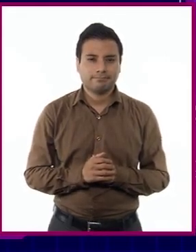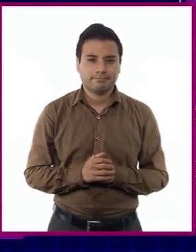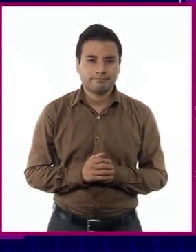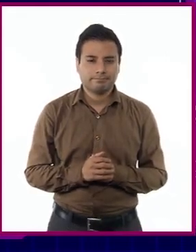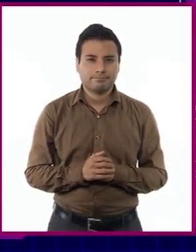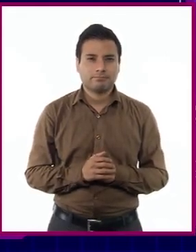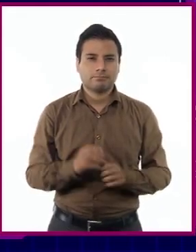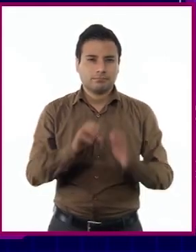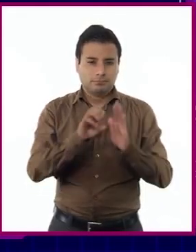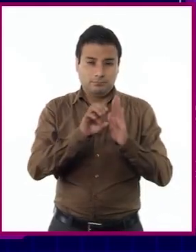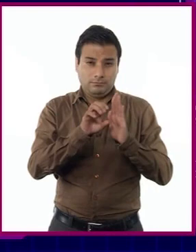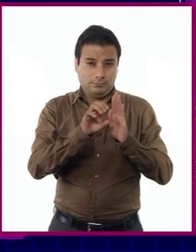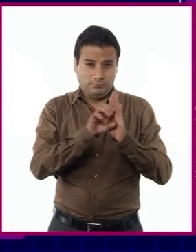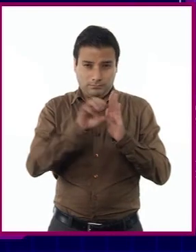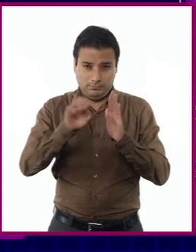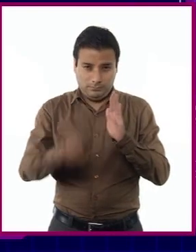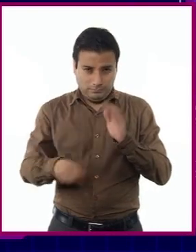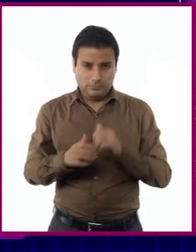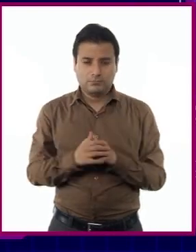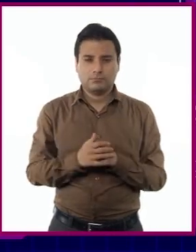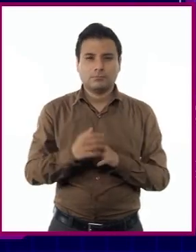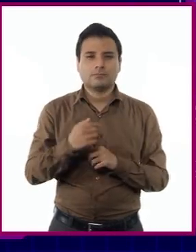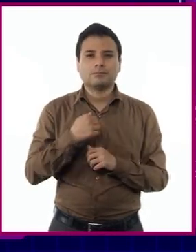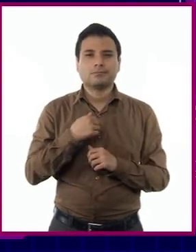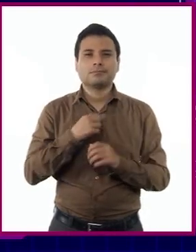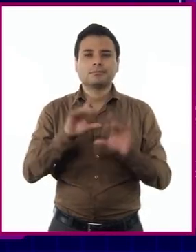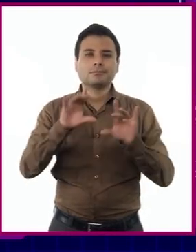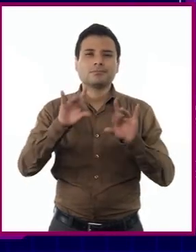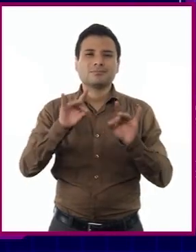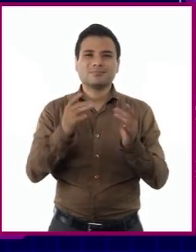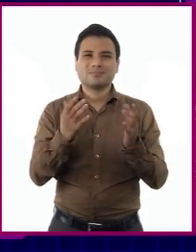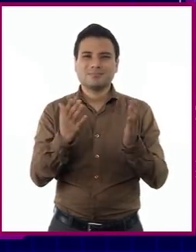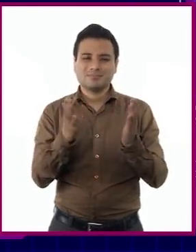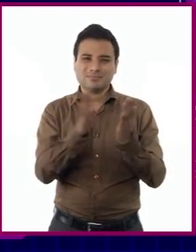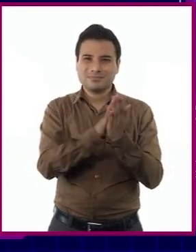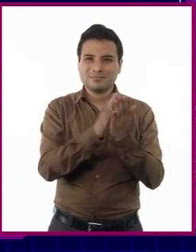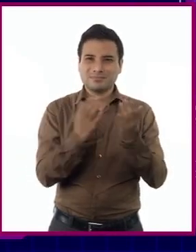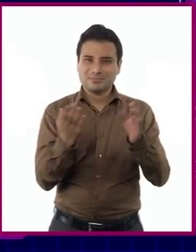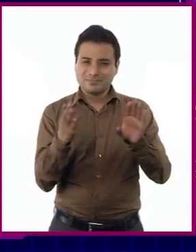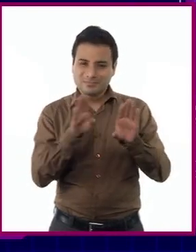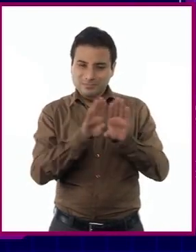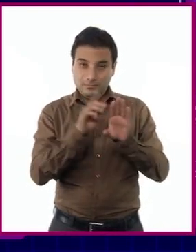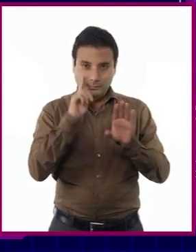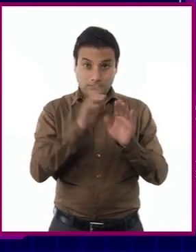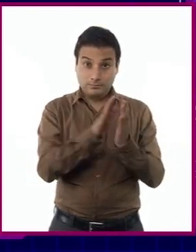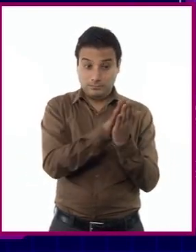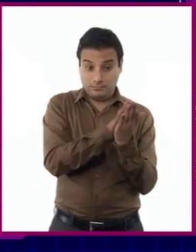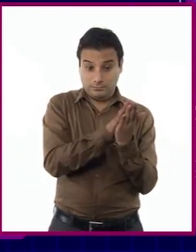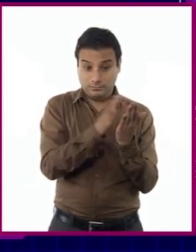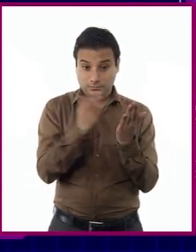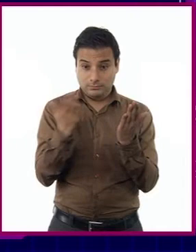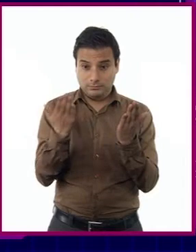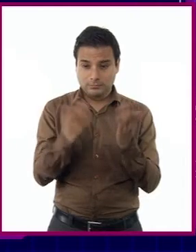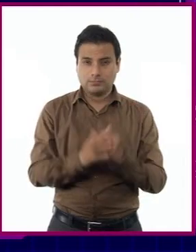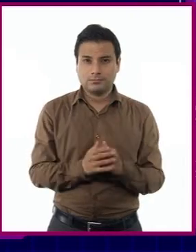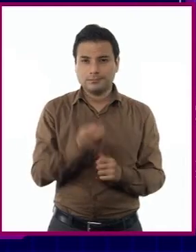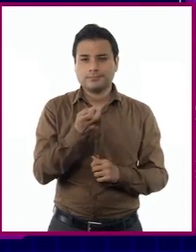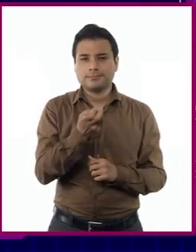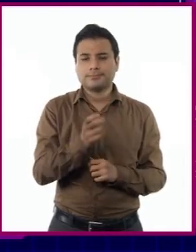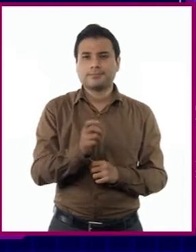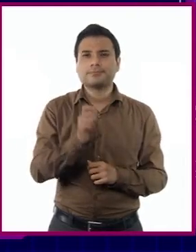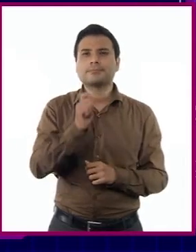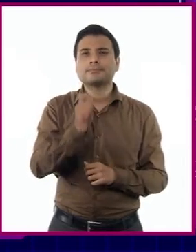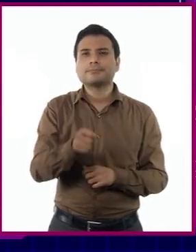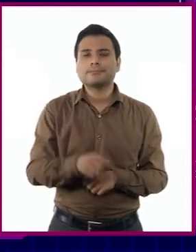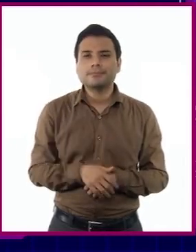despegar los lados que se unieron vean que la longitud de la circunferencia de la base corresponde a la